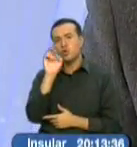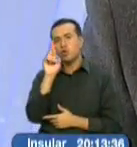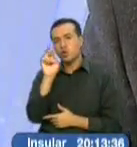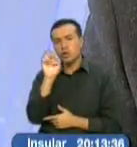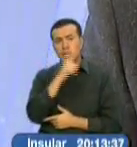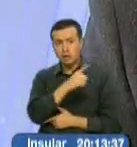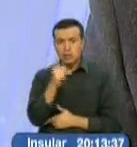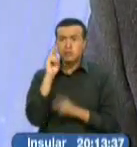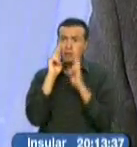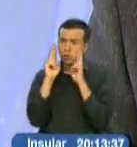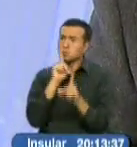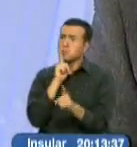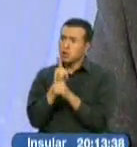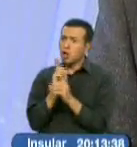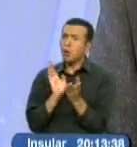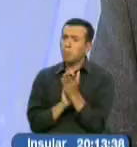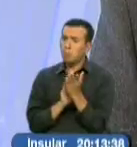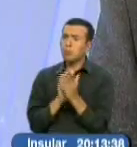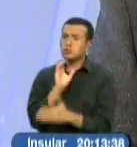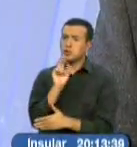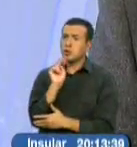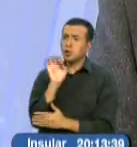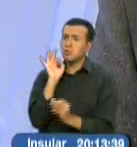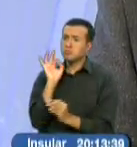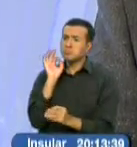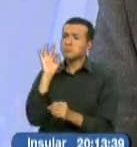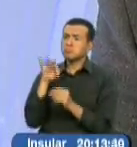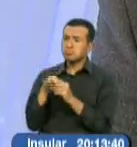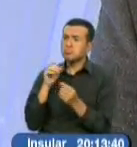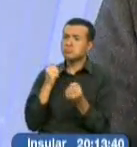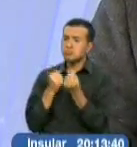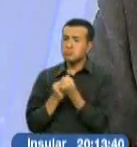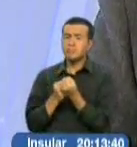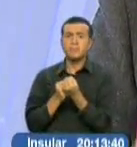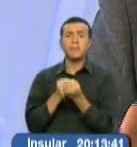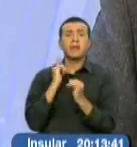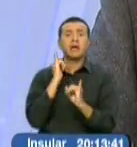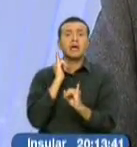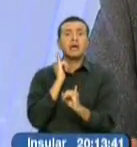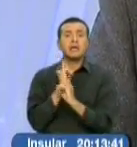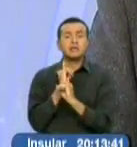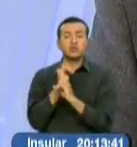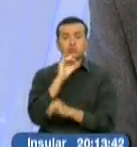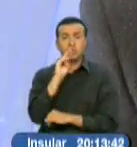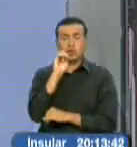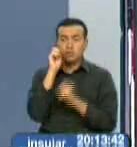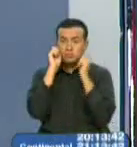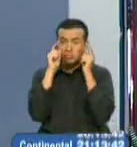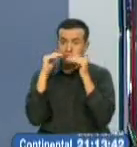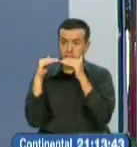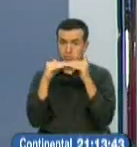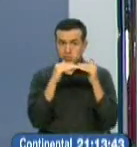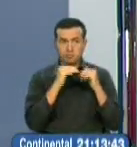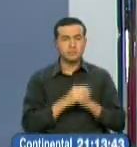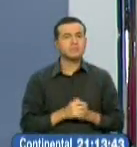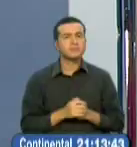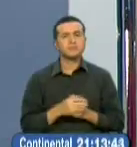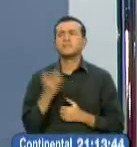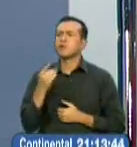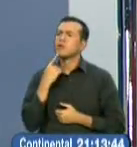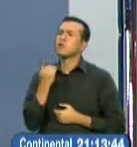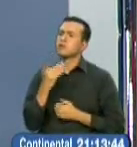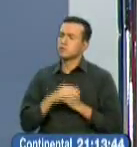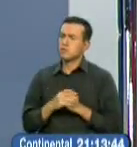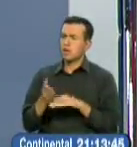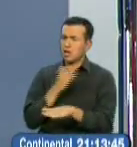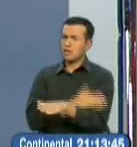las buenas prácticas electorales y que la institución se ha convertido en el ente guardián de la democracia en este país. Este imaginario que usted dice no